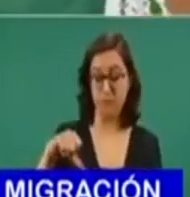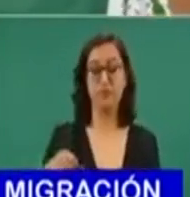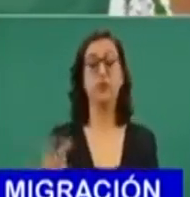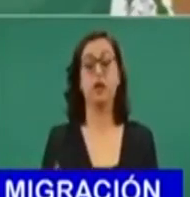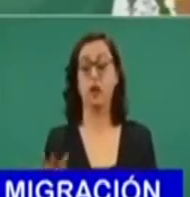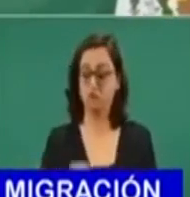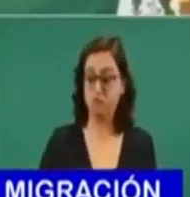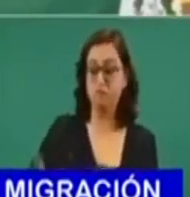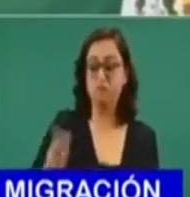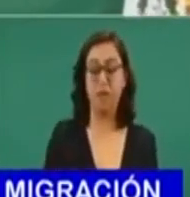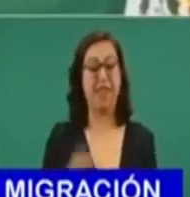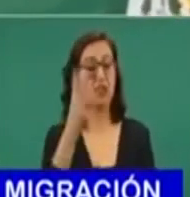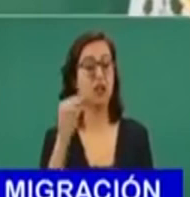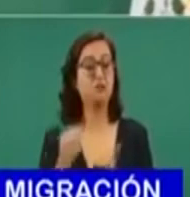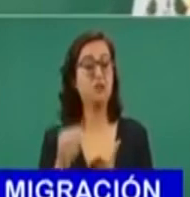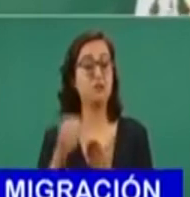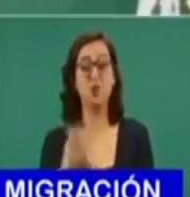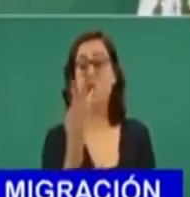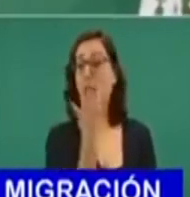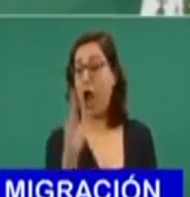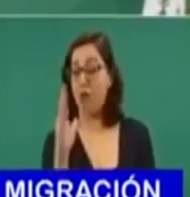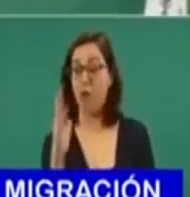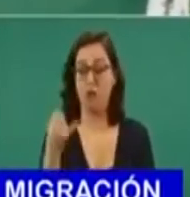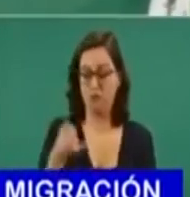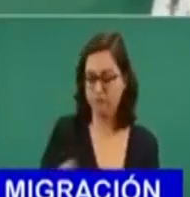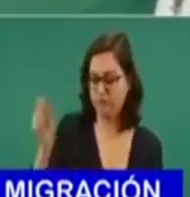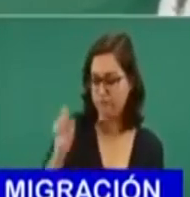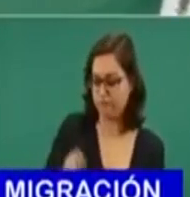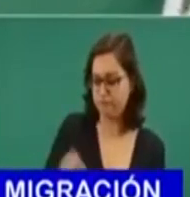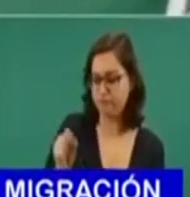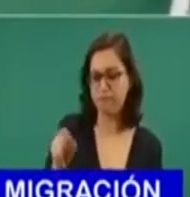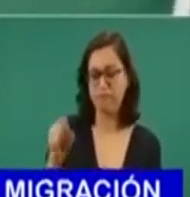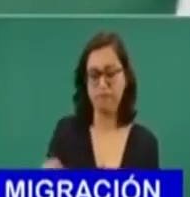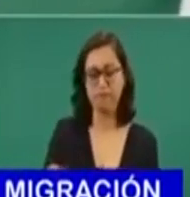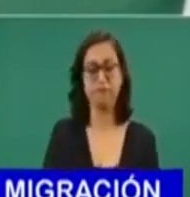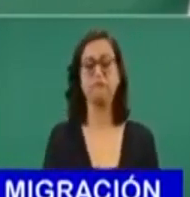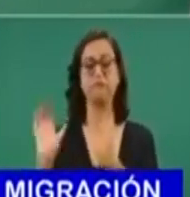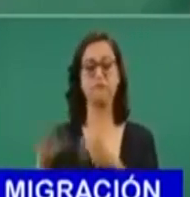árboles adicionales y generar